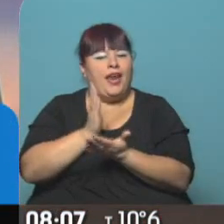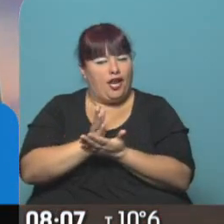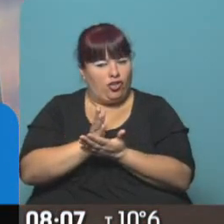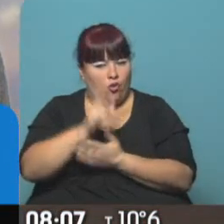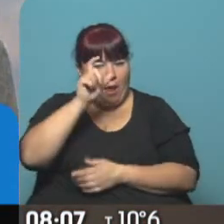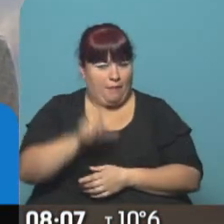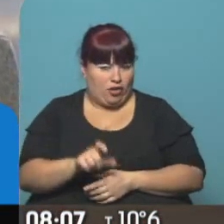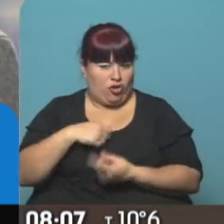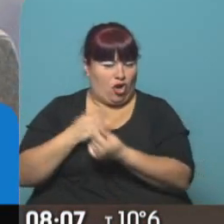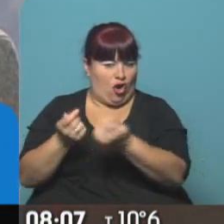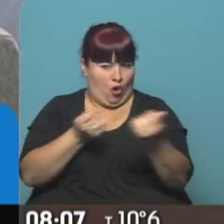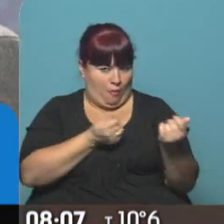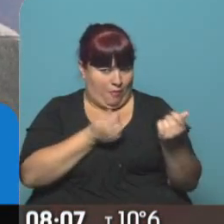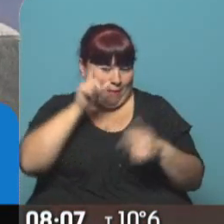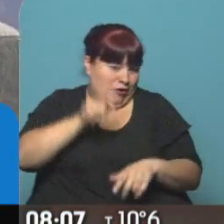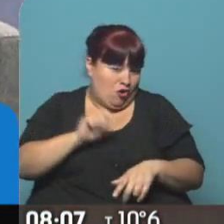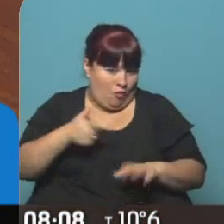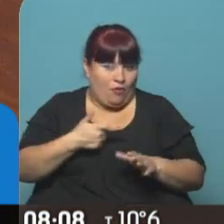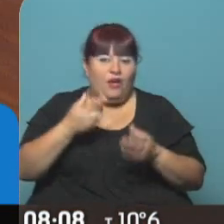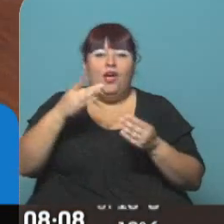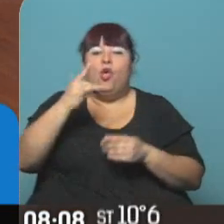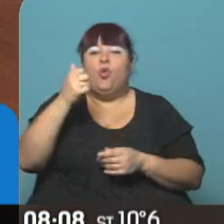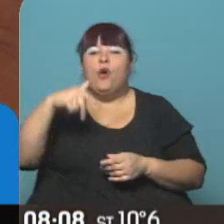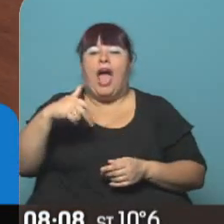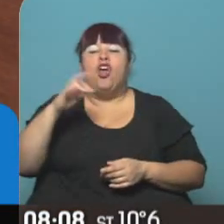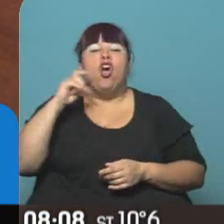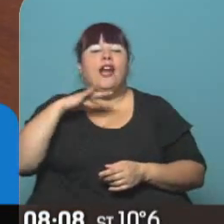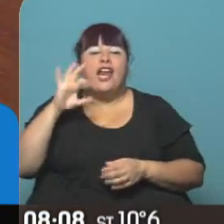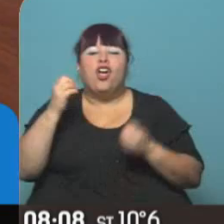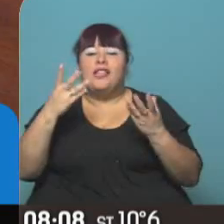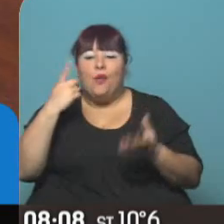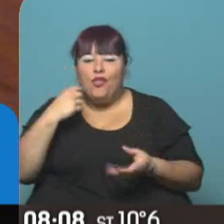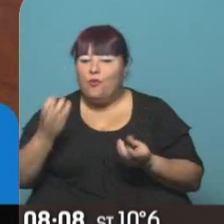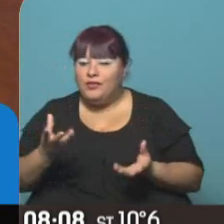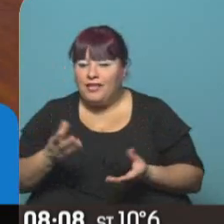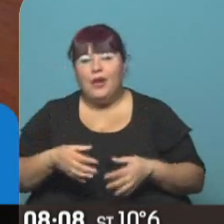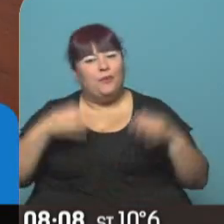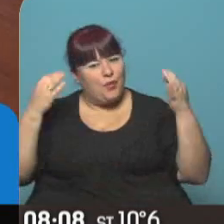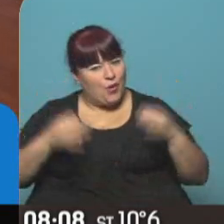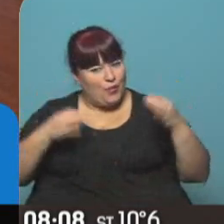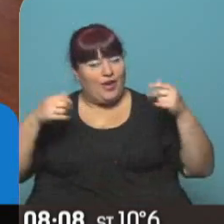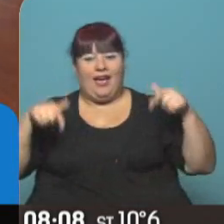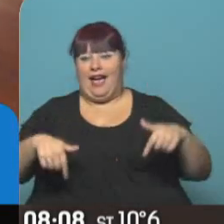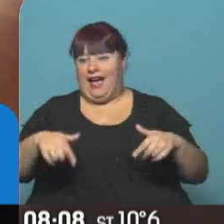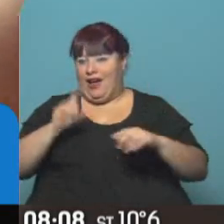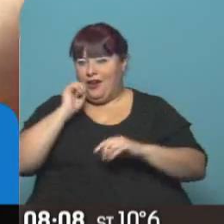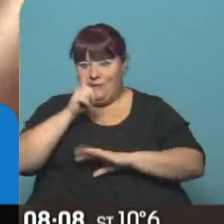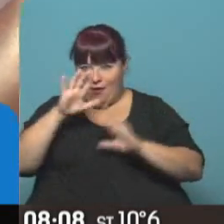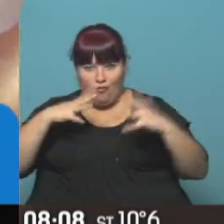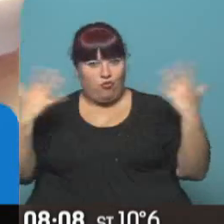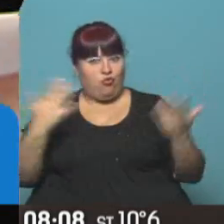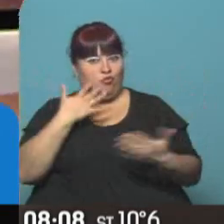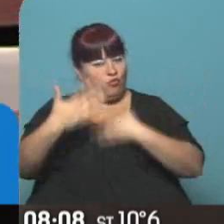uno como consumidor como ciudadano guillermo durand cornejo muy buenos días cómo va pero bien acá no puedo creer este